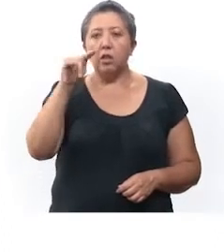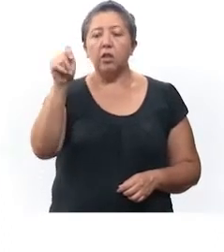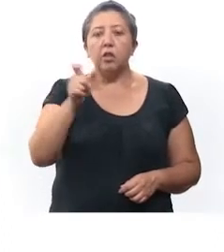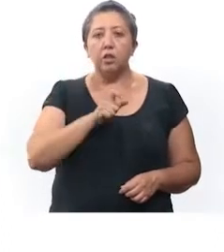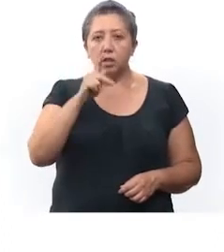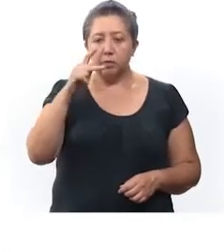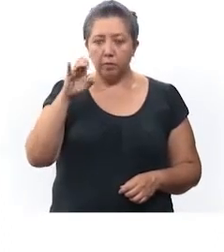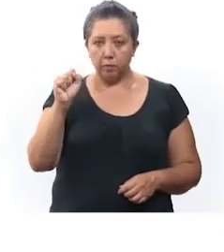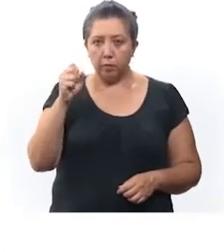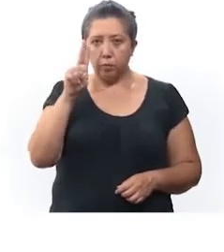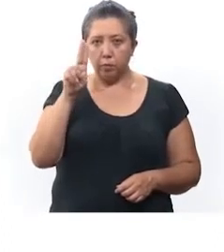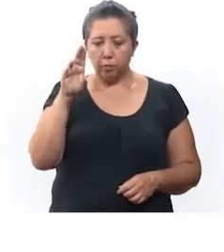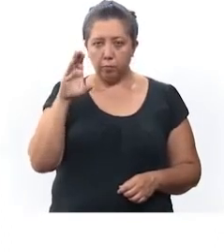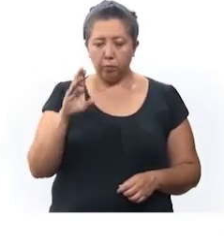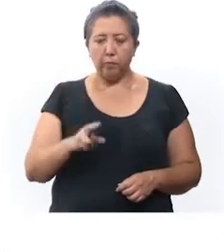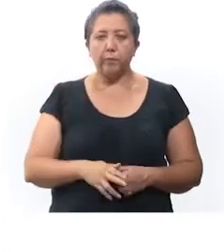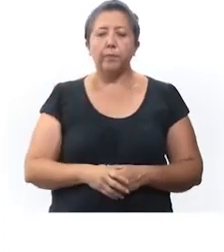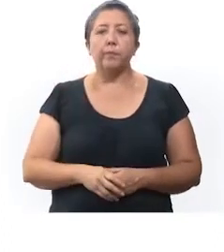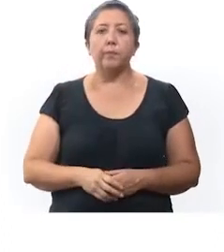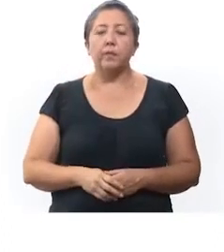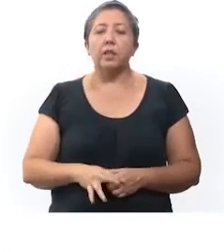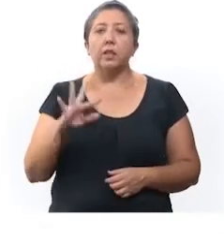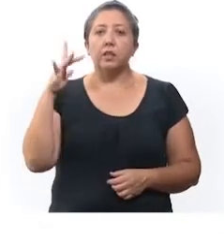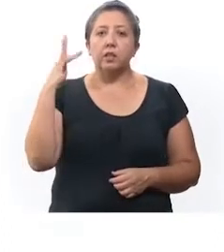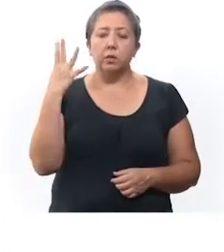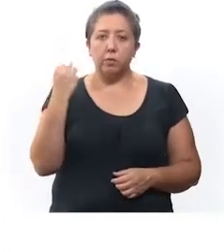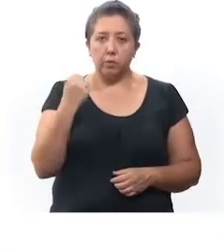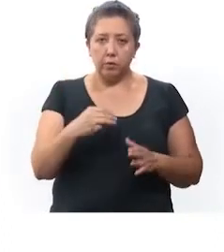Tixpehual, Ucú y Yaxcabá. De los